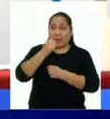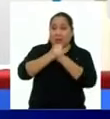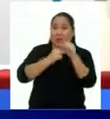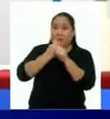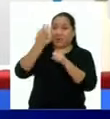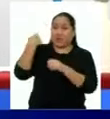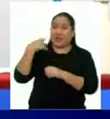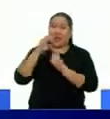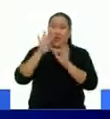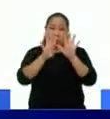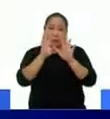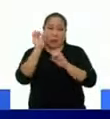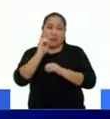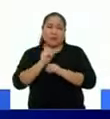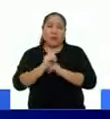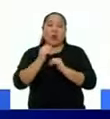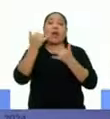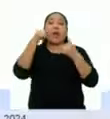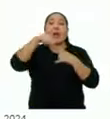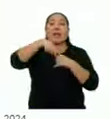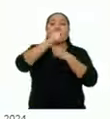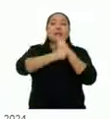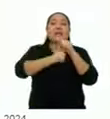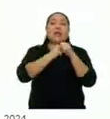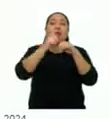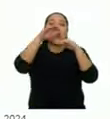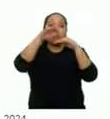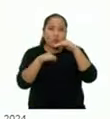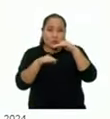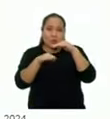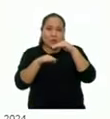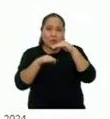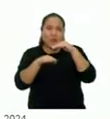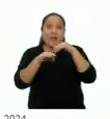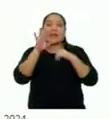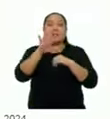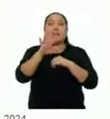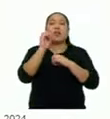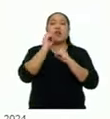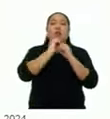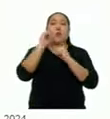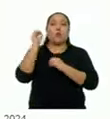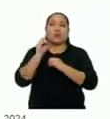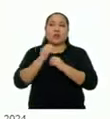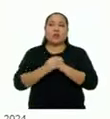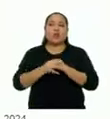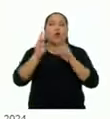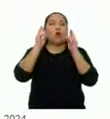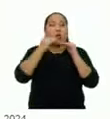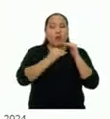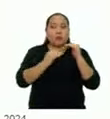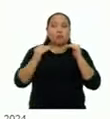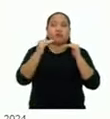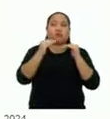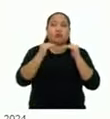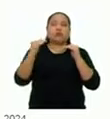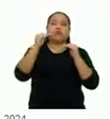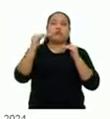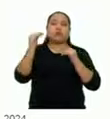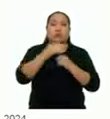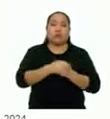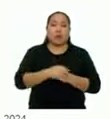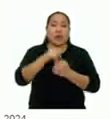reducir a 5% este año y esperamos que siga reduciéndose en los años siguientes. De tal manera que